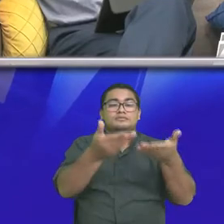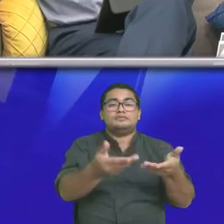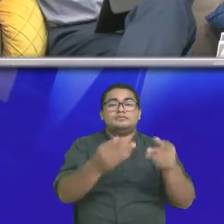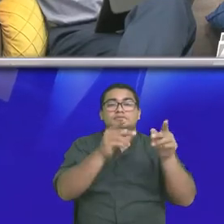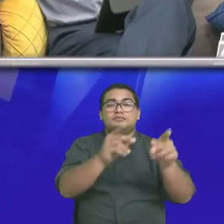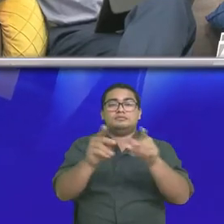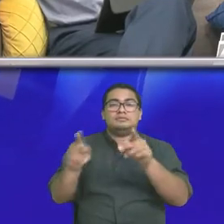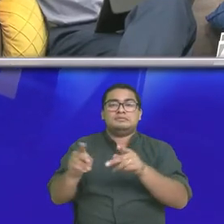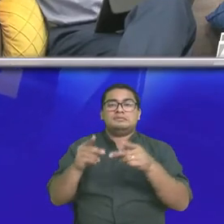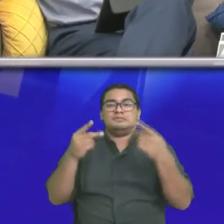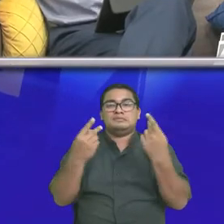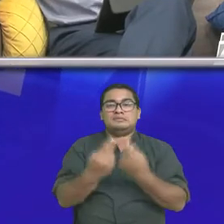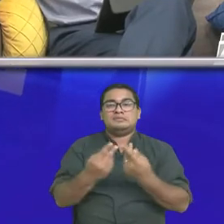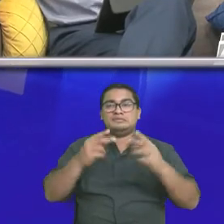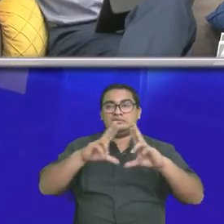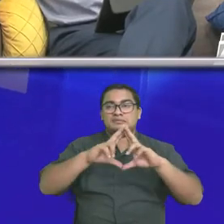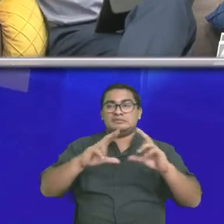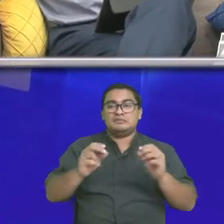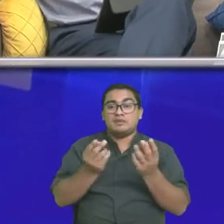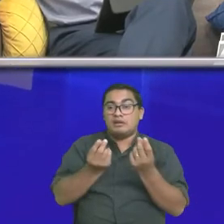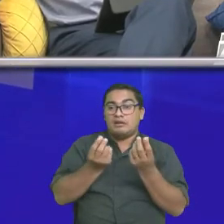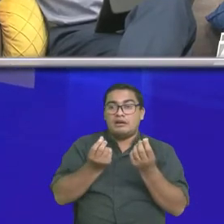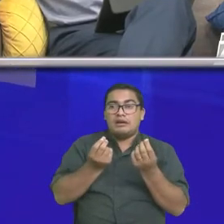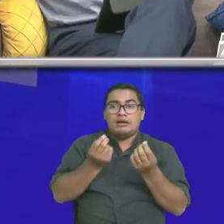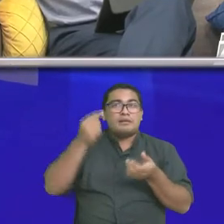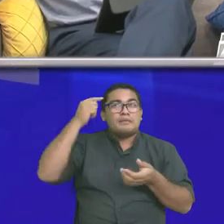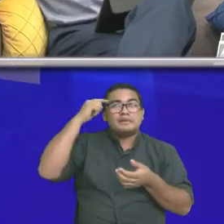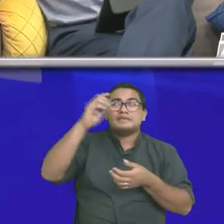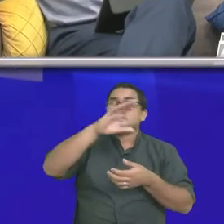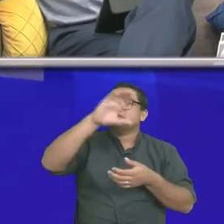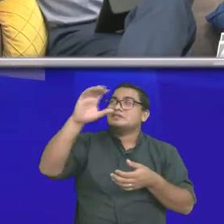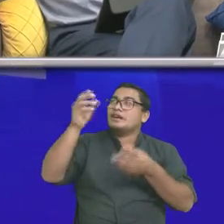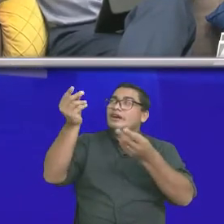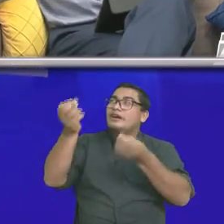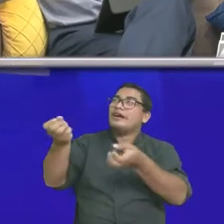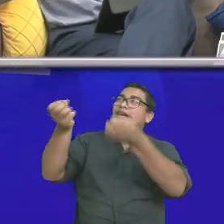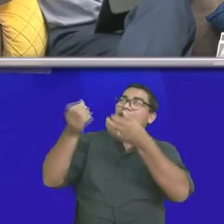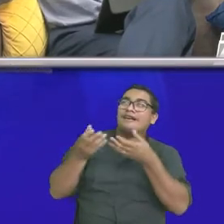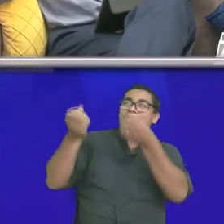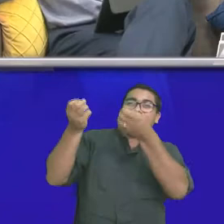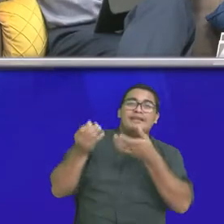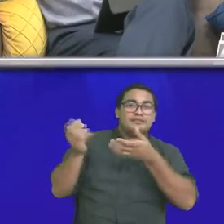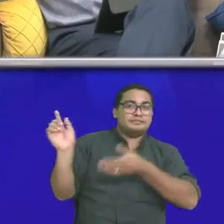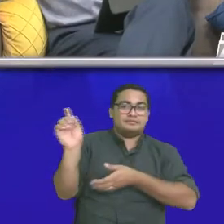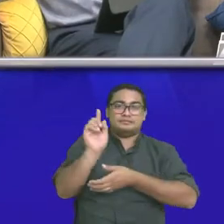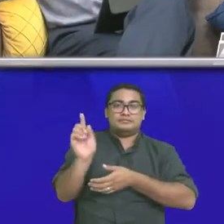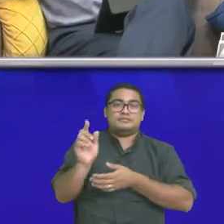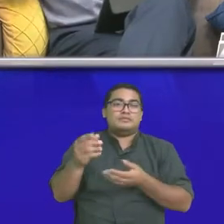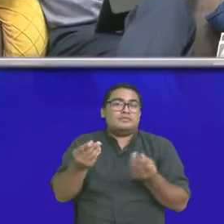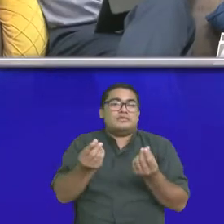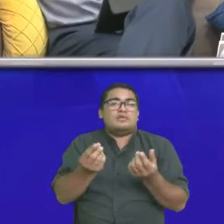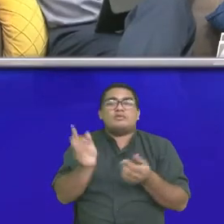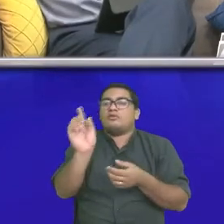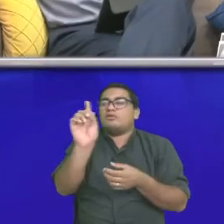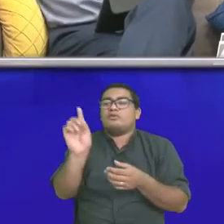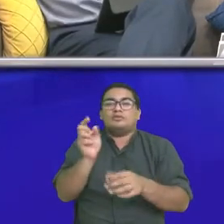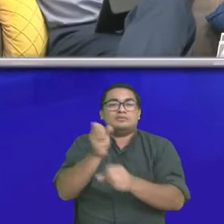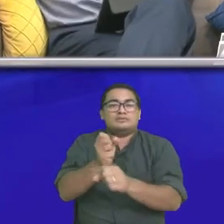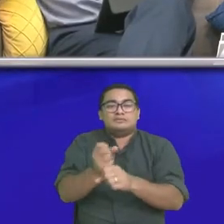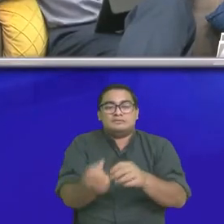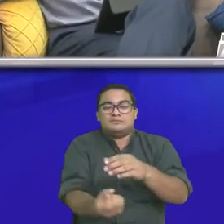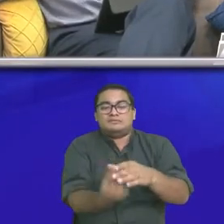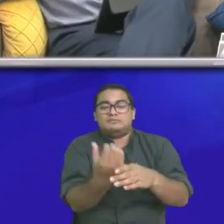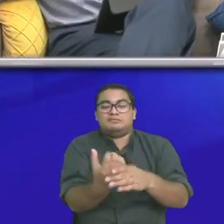lo generan. Porque la riqueza no te cae del cielo. La riqueza la genera el campesino, el obrero de